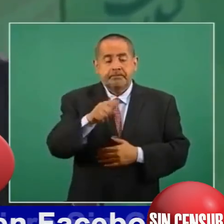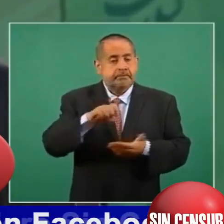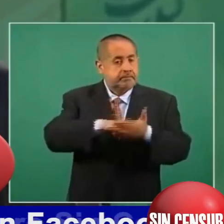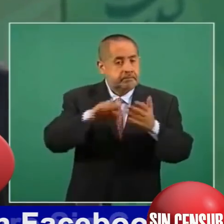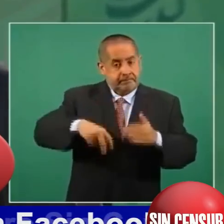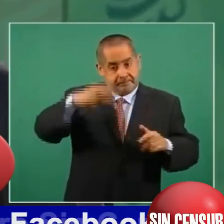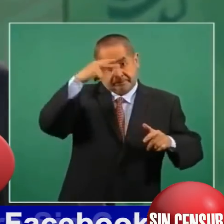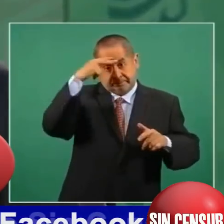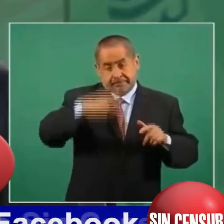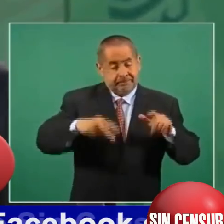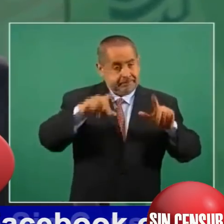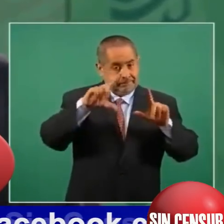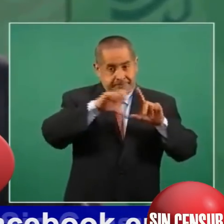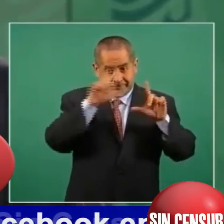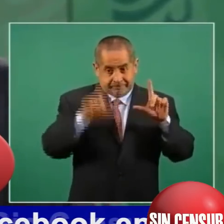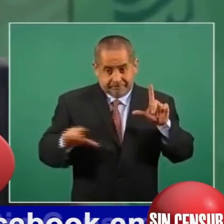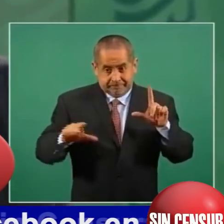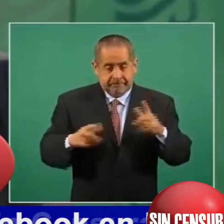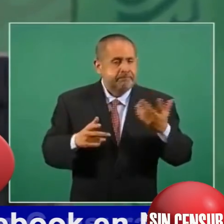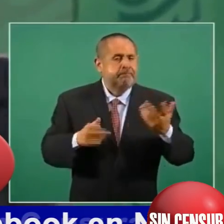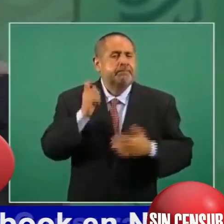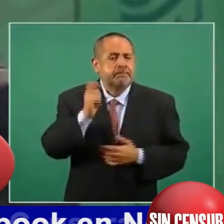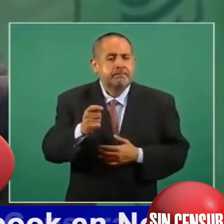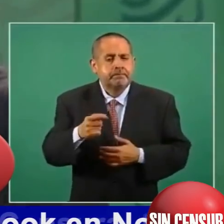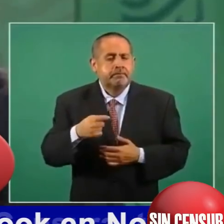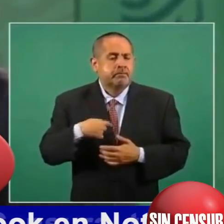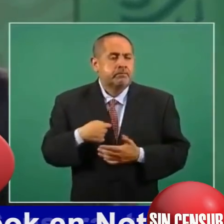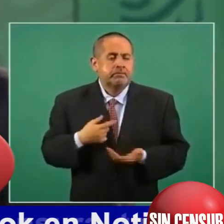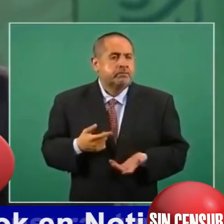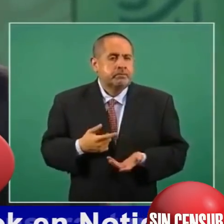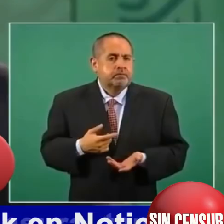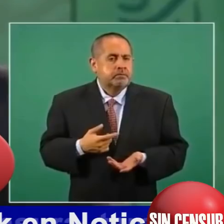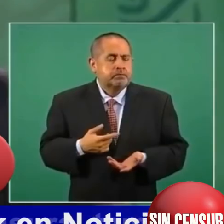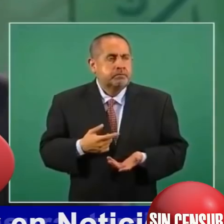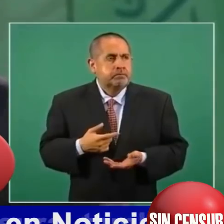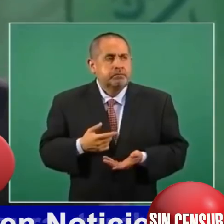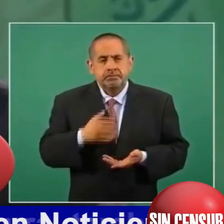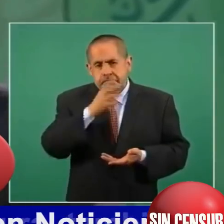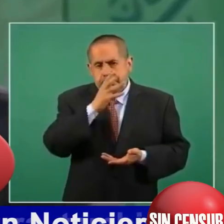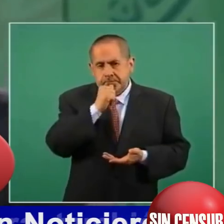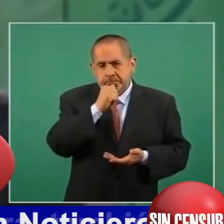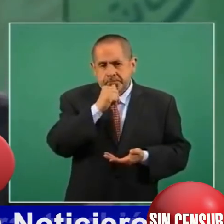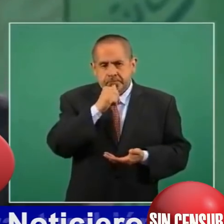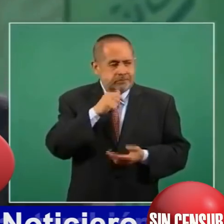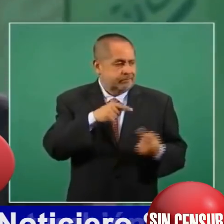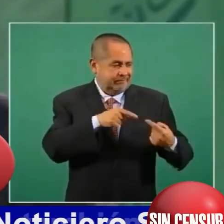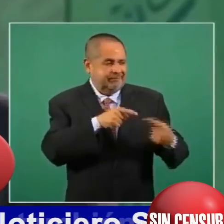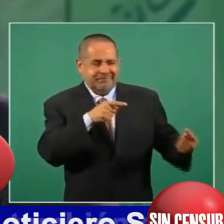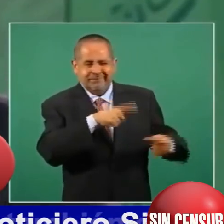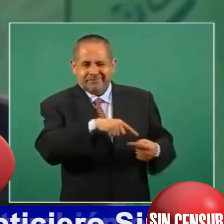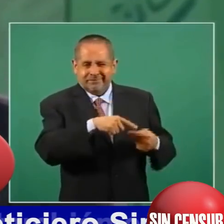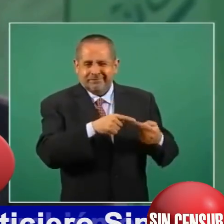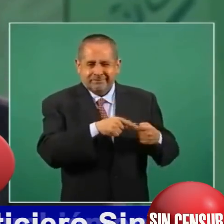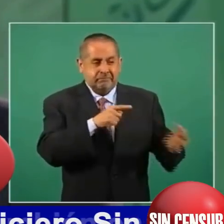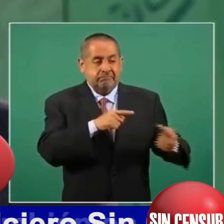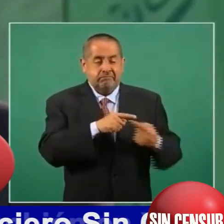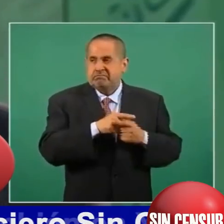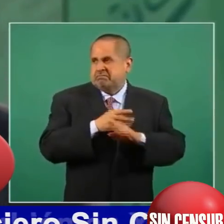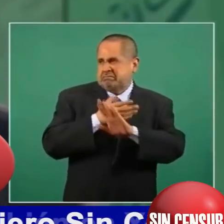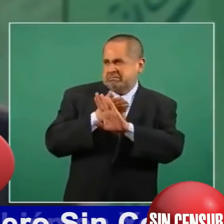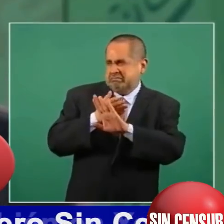México, nosotros no podemos, como quieren nuestros adversarios y los